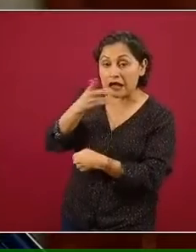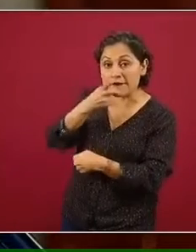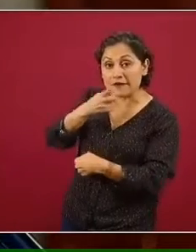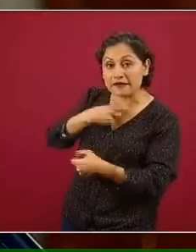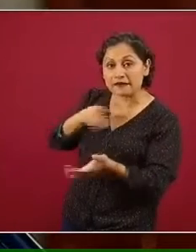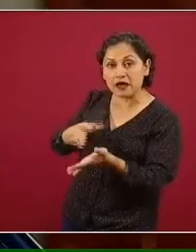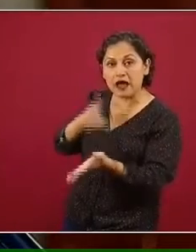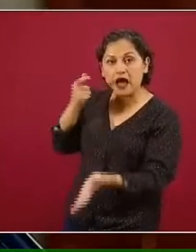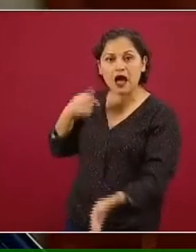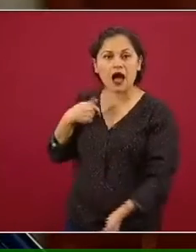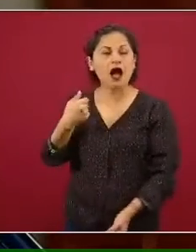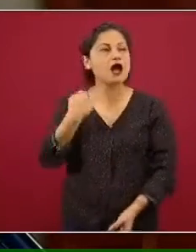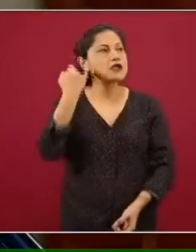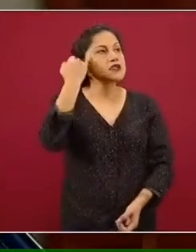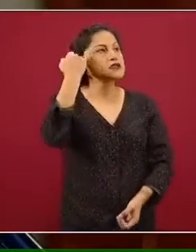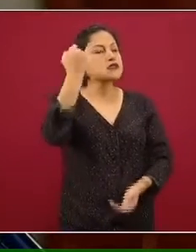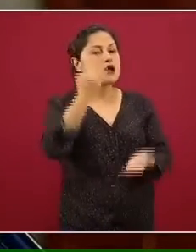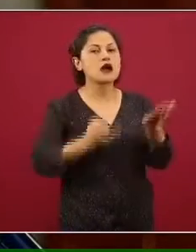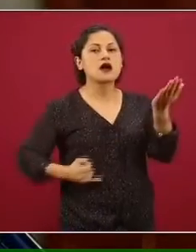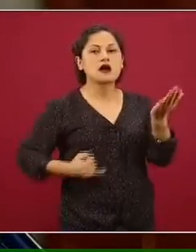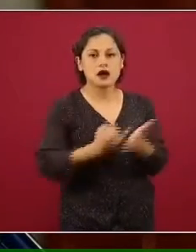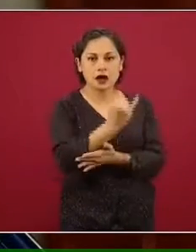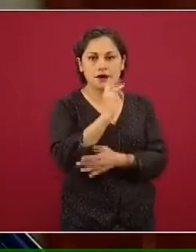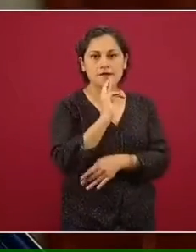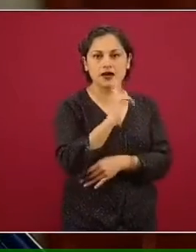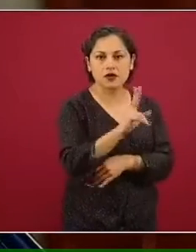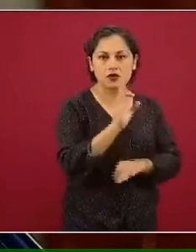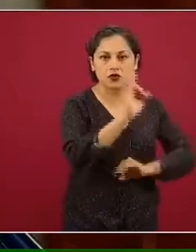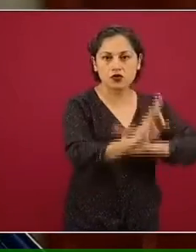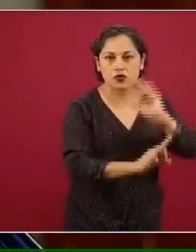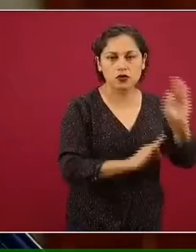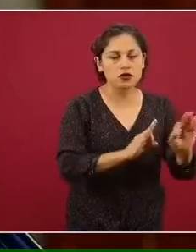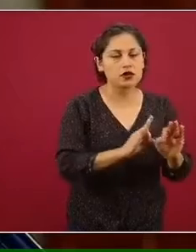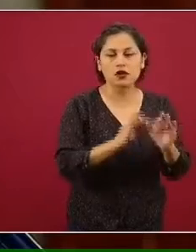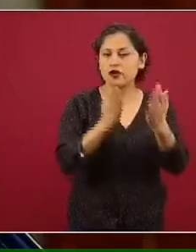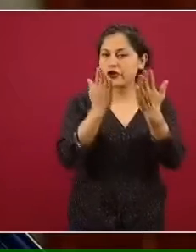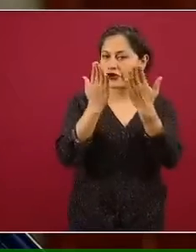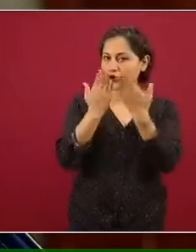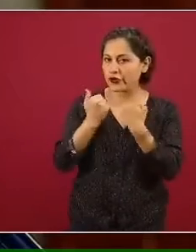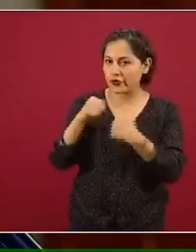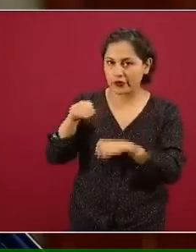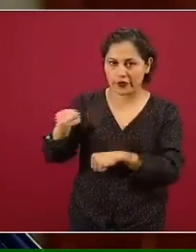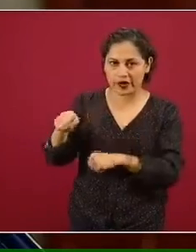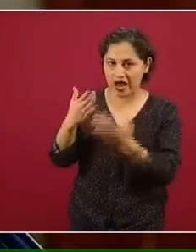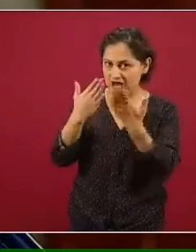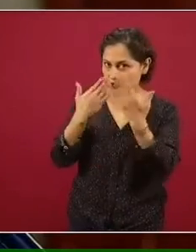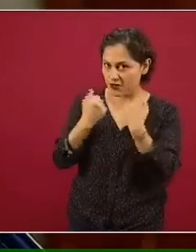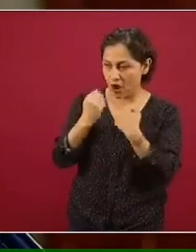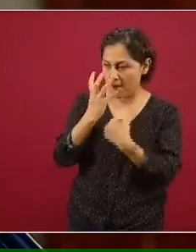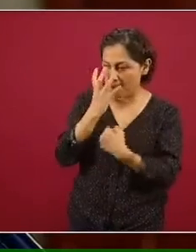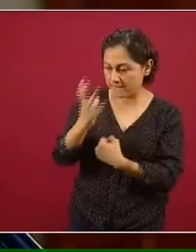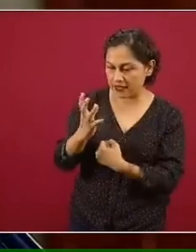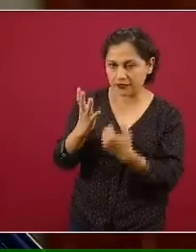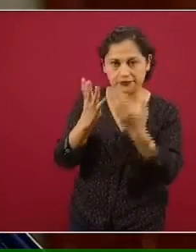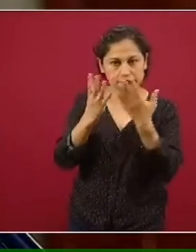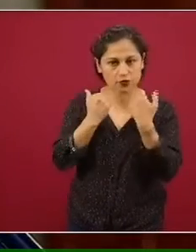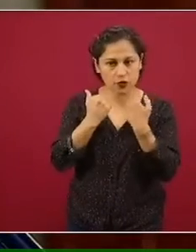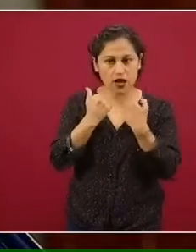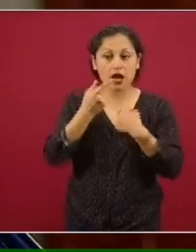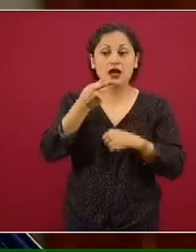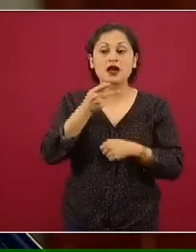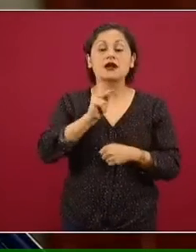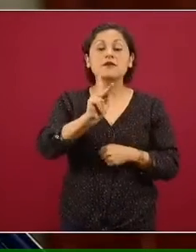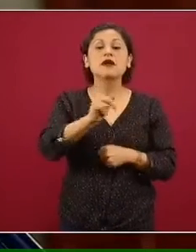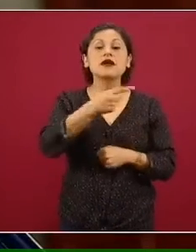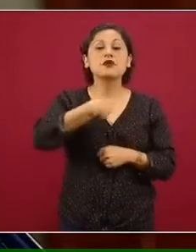tratamiento farmacológico específico para COVID-19. Lo que sí sabemos es que para los